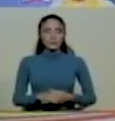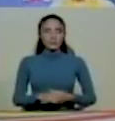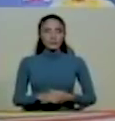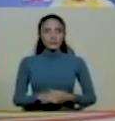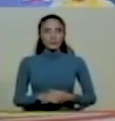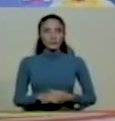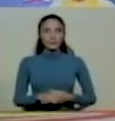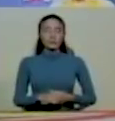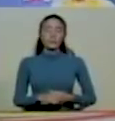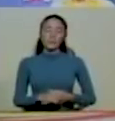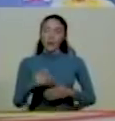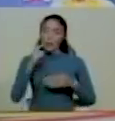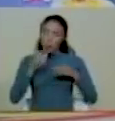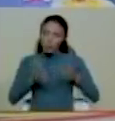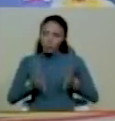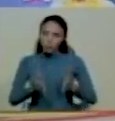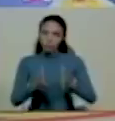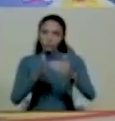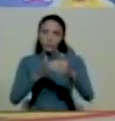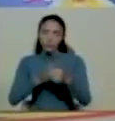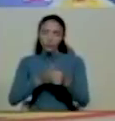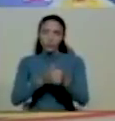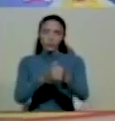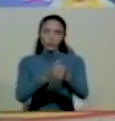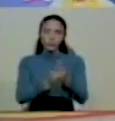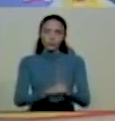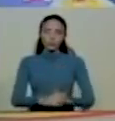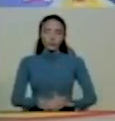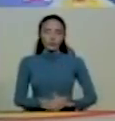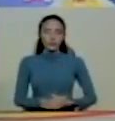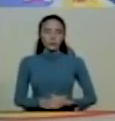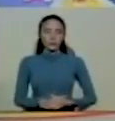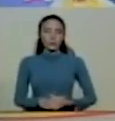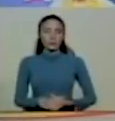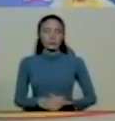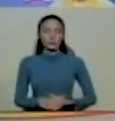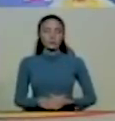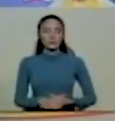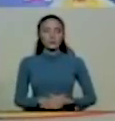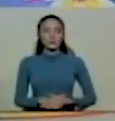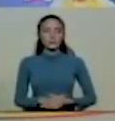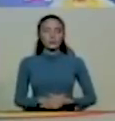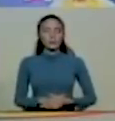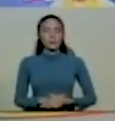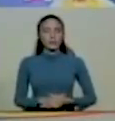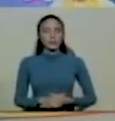Y en esa dirección nosotros vamos. Tenemos el sistema completo.